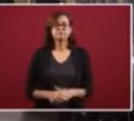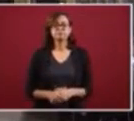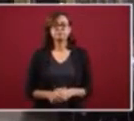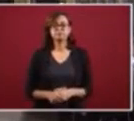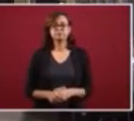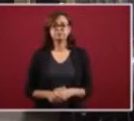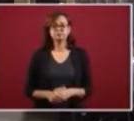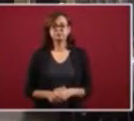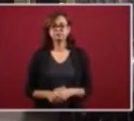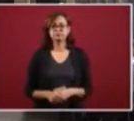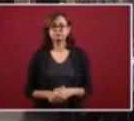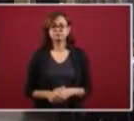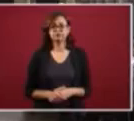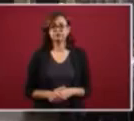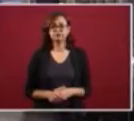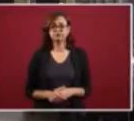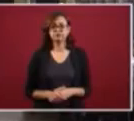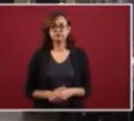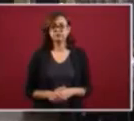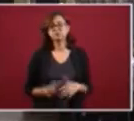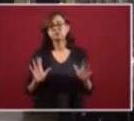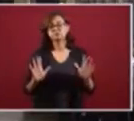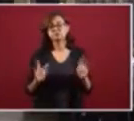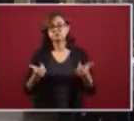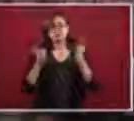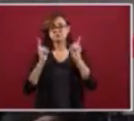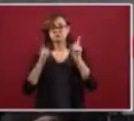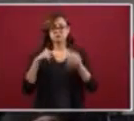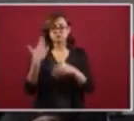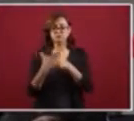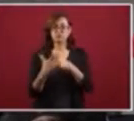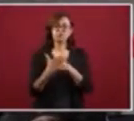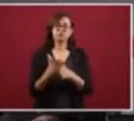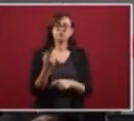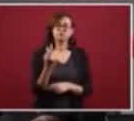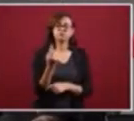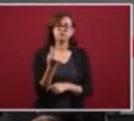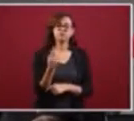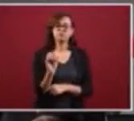Bueno, pues esperamos que para el 25 de octubre